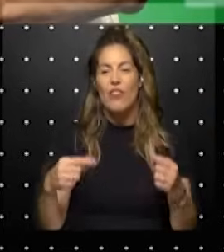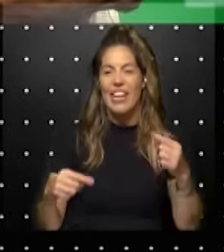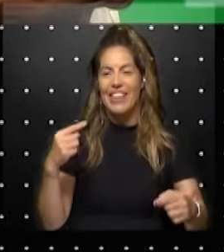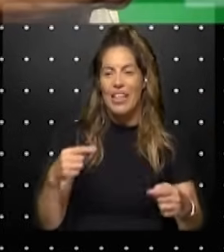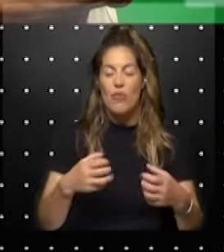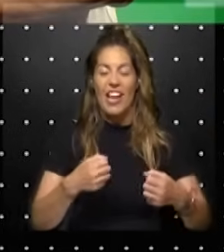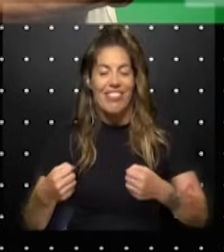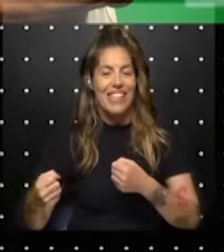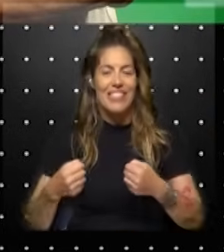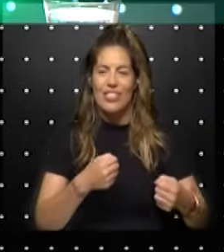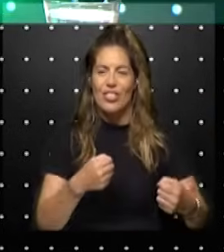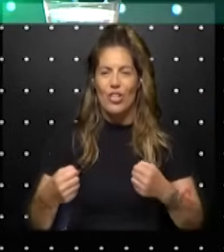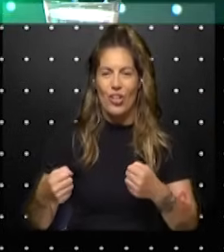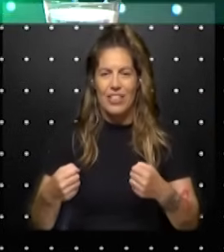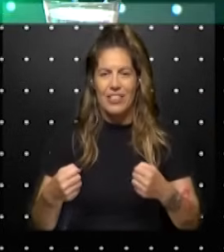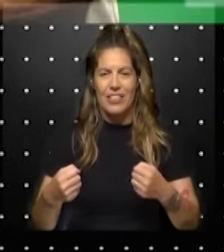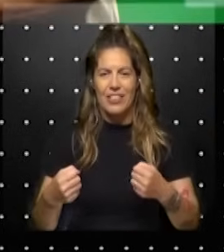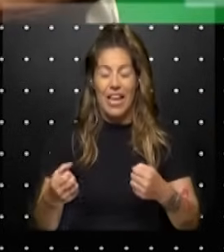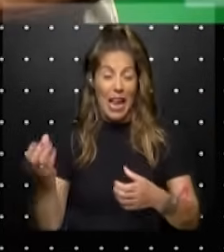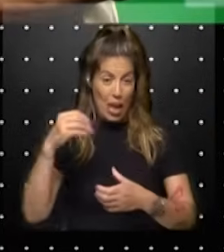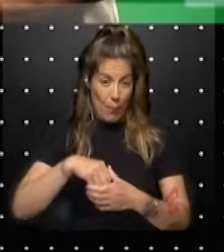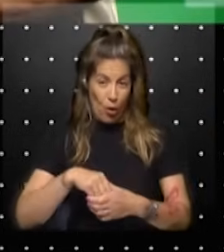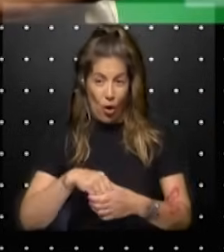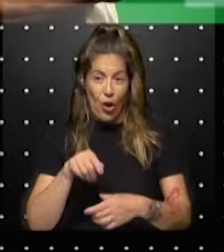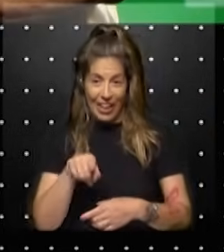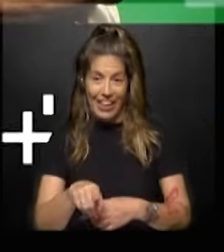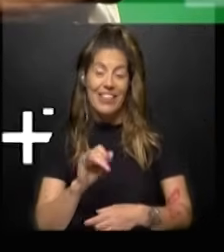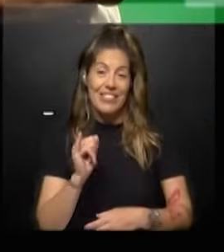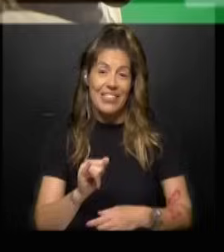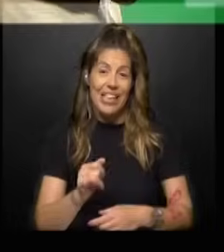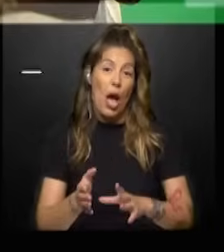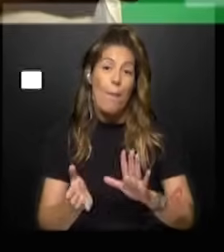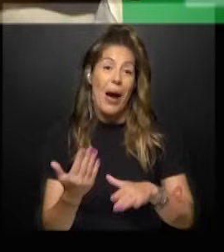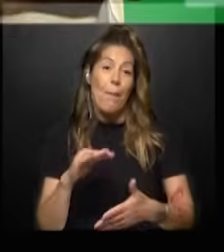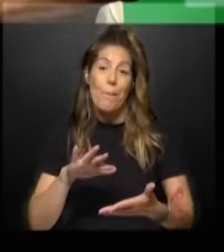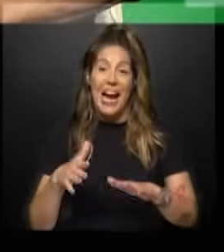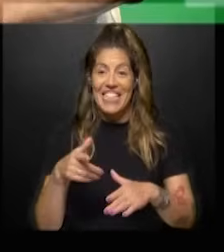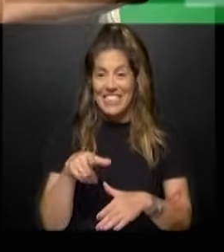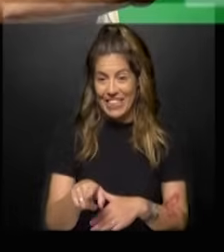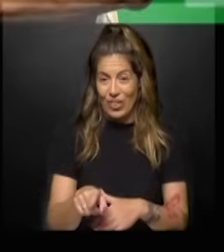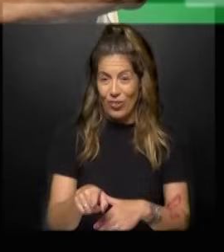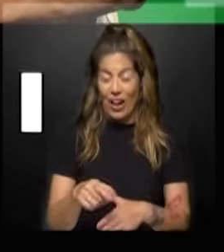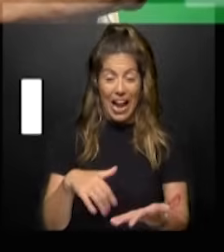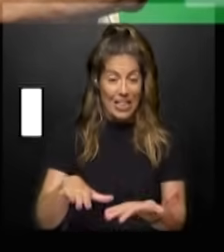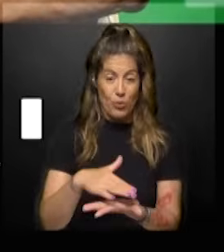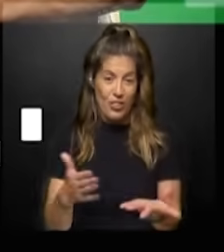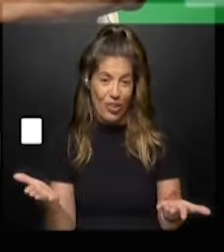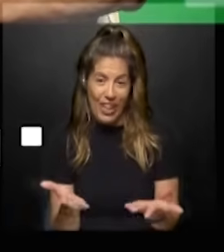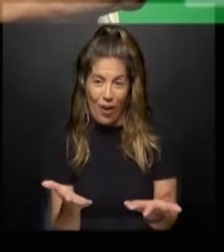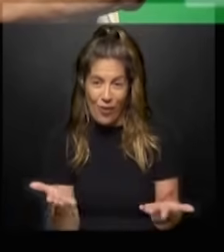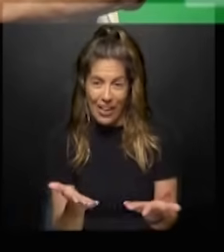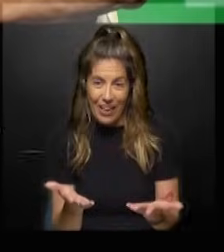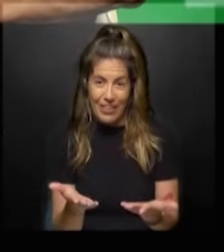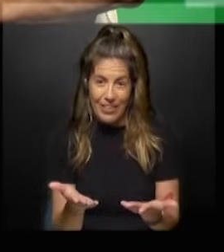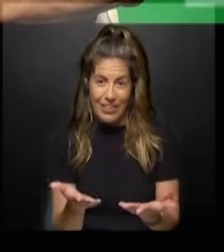diferentes. Le invocó un poco más. Y es lo que iba a decir, es lo que está más parecido a lo que está sucediendo.